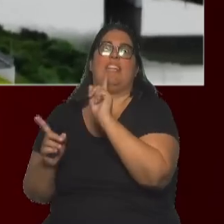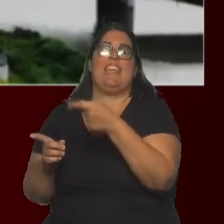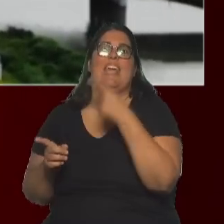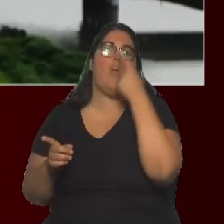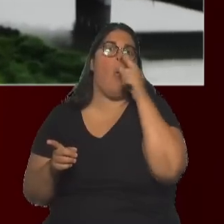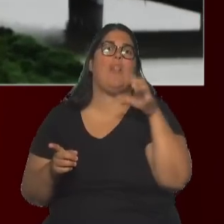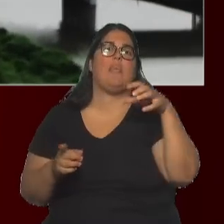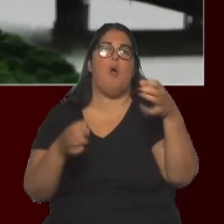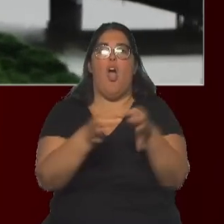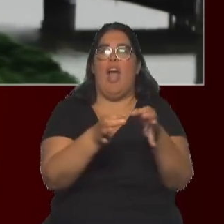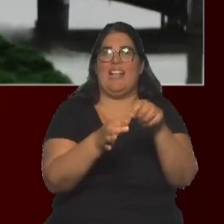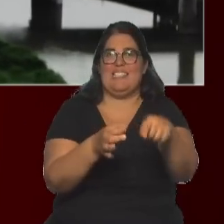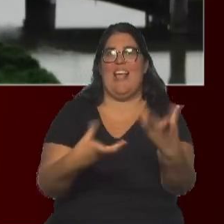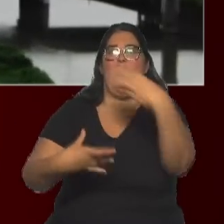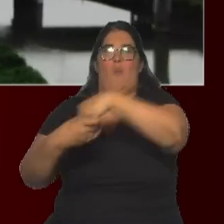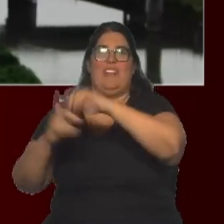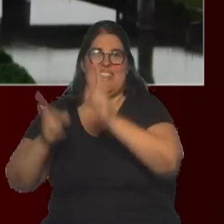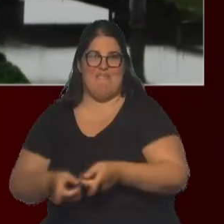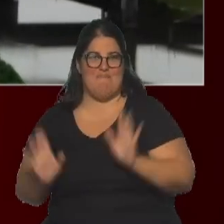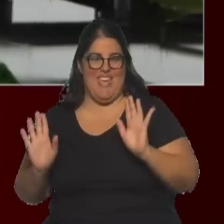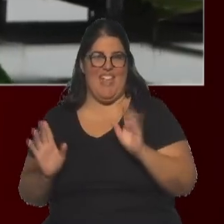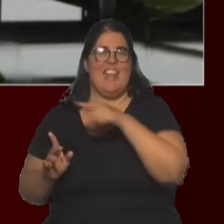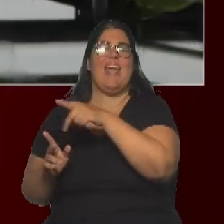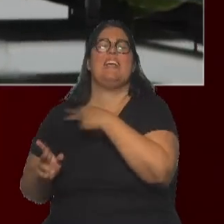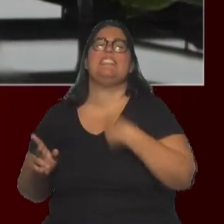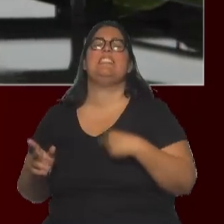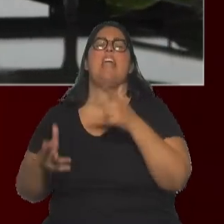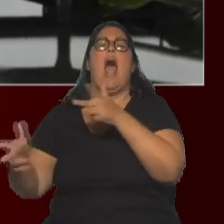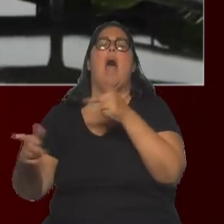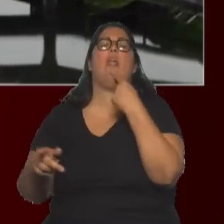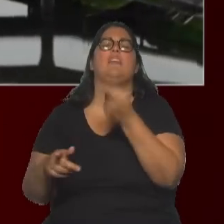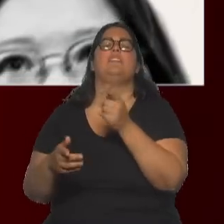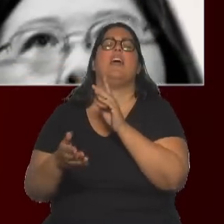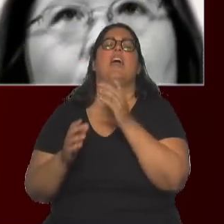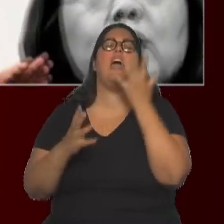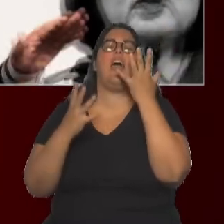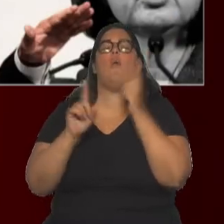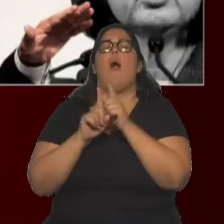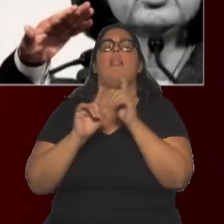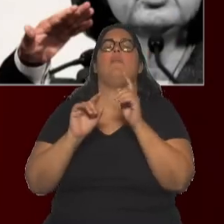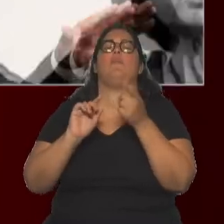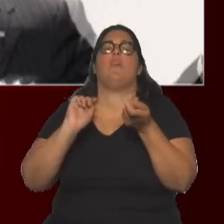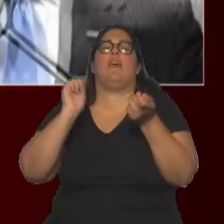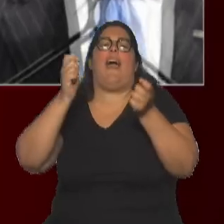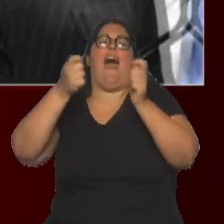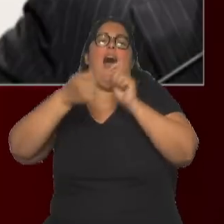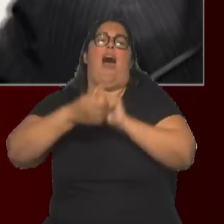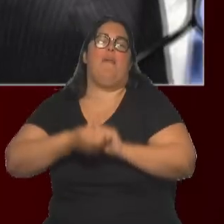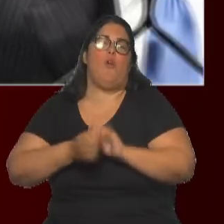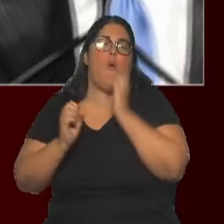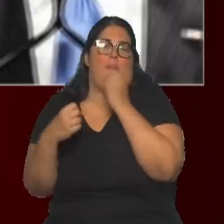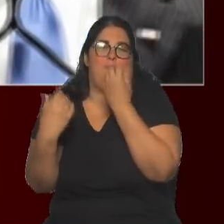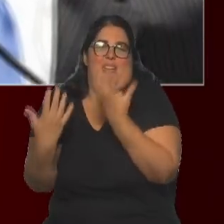última pieza territorial. Ellos hablan del rejuvenecimiento de la nación china, que en gran medida